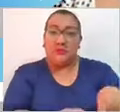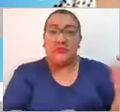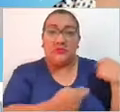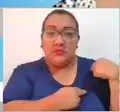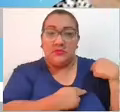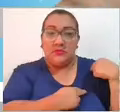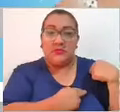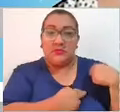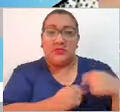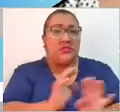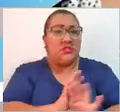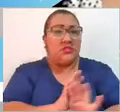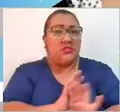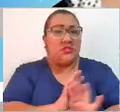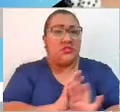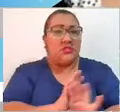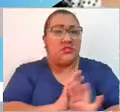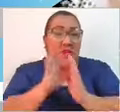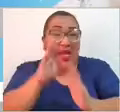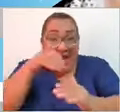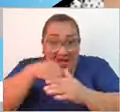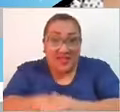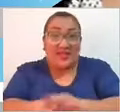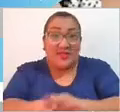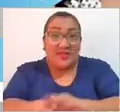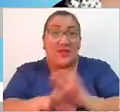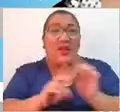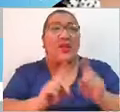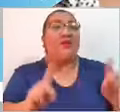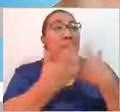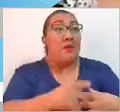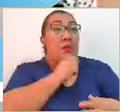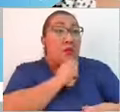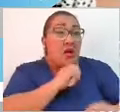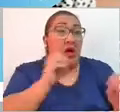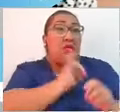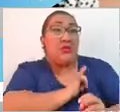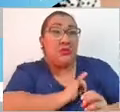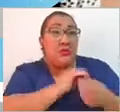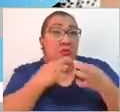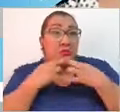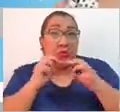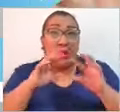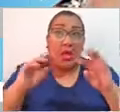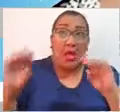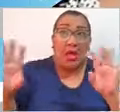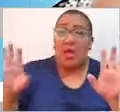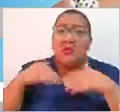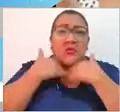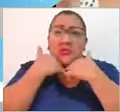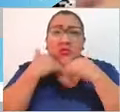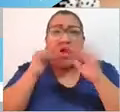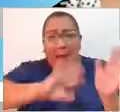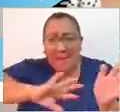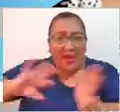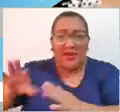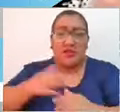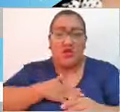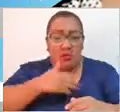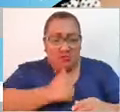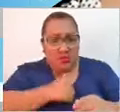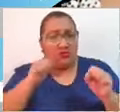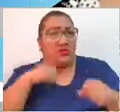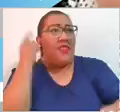sin perjuicio de que al interior de las empresas privadas y las instituciones públicas inicien el procedimiento de